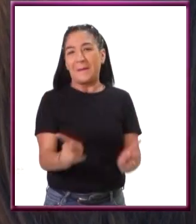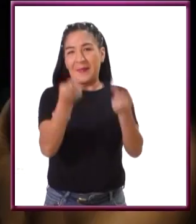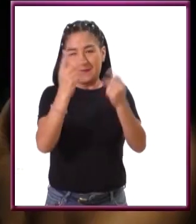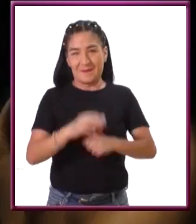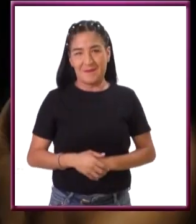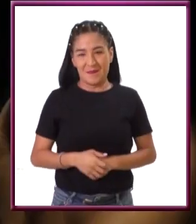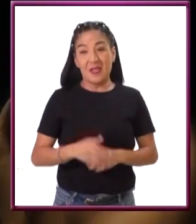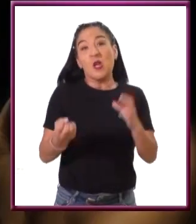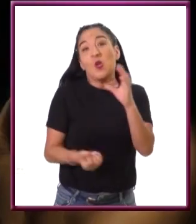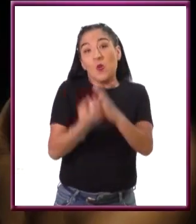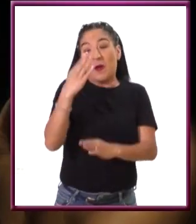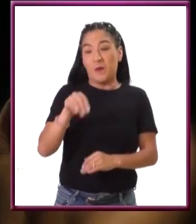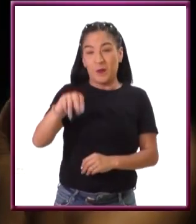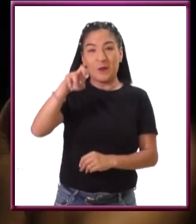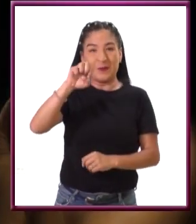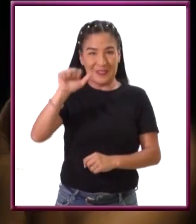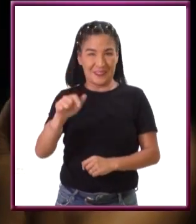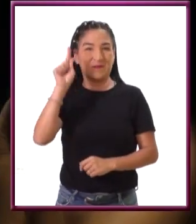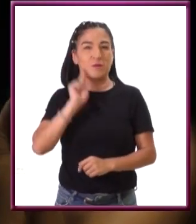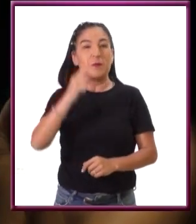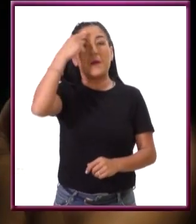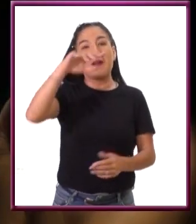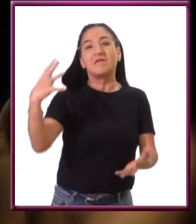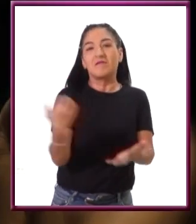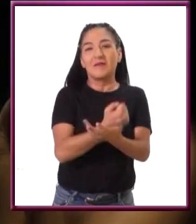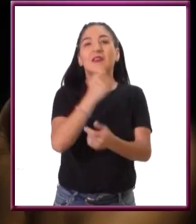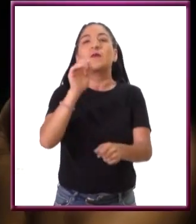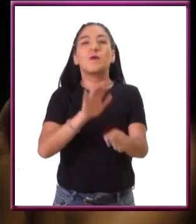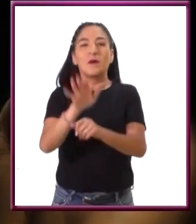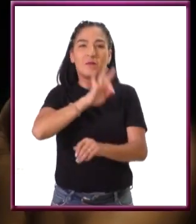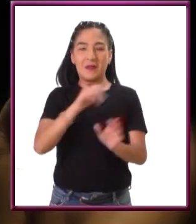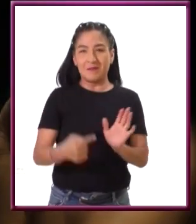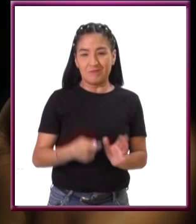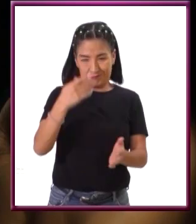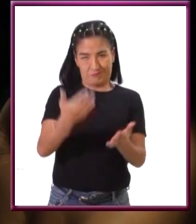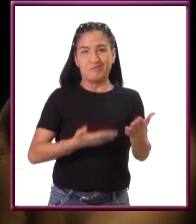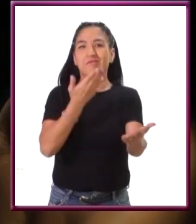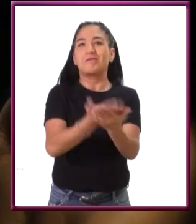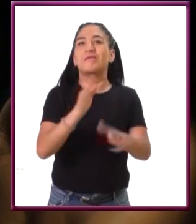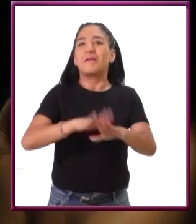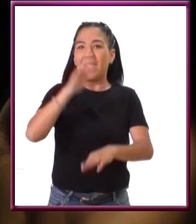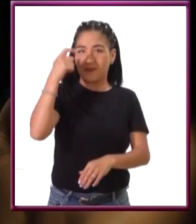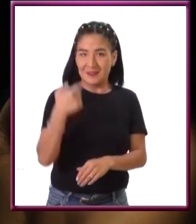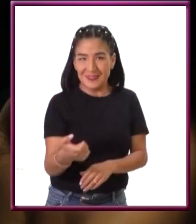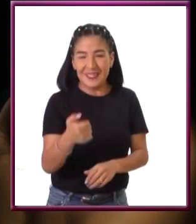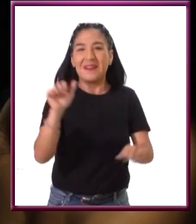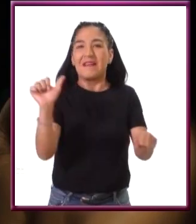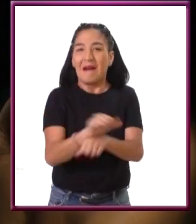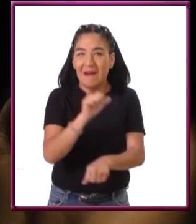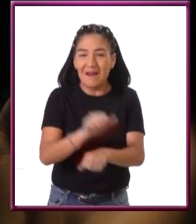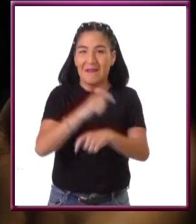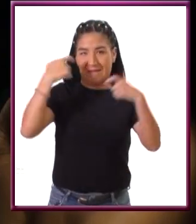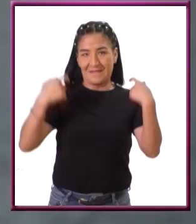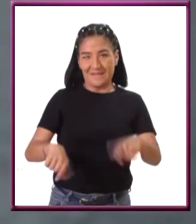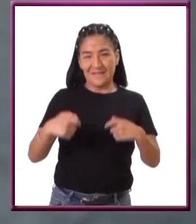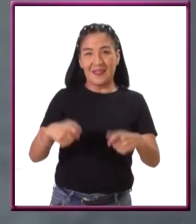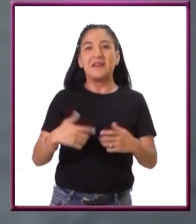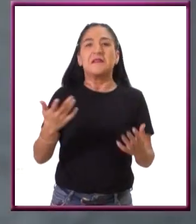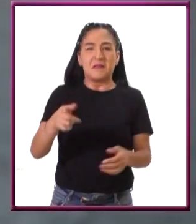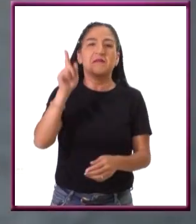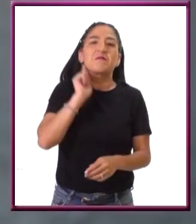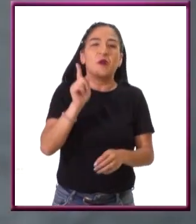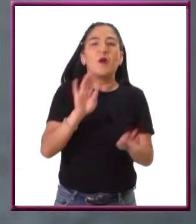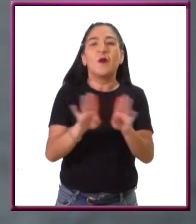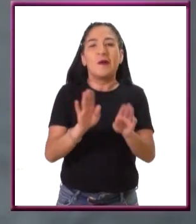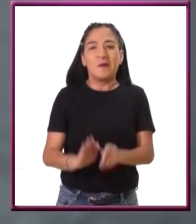venta. Las nuevas musas son en realidad un premio para quien sea capaz de ofrecer más dinero, más autos, más lujos, y las